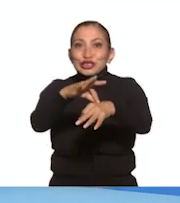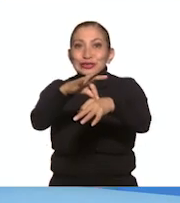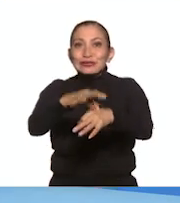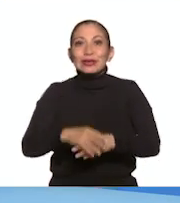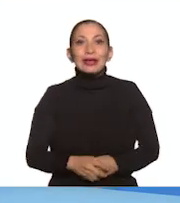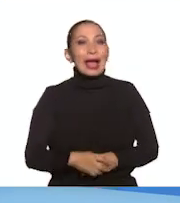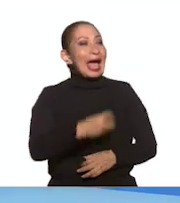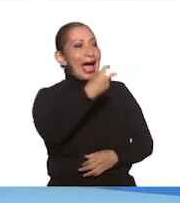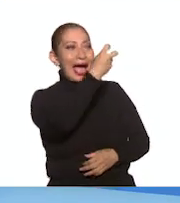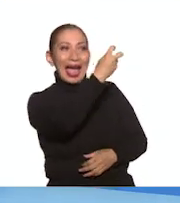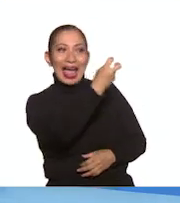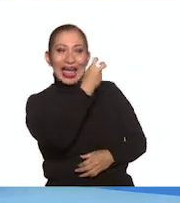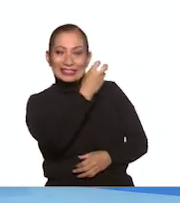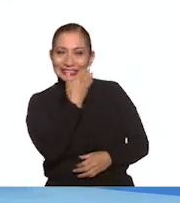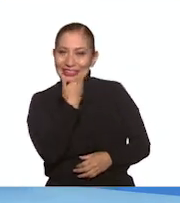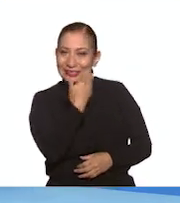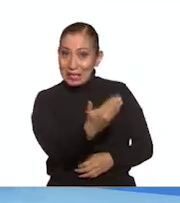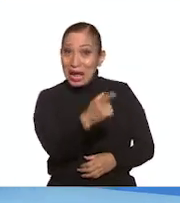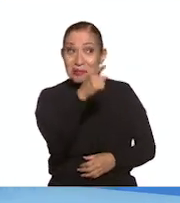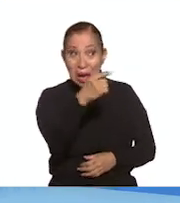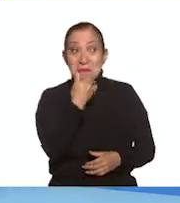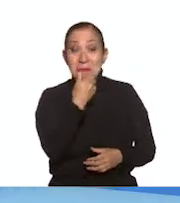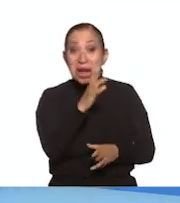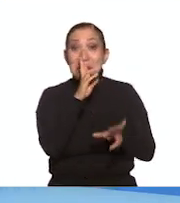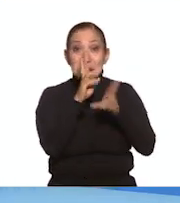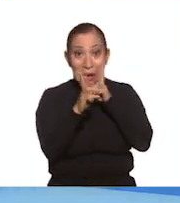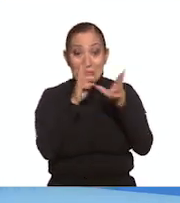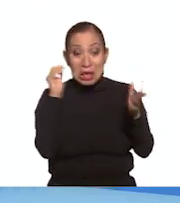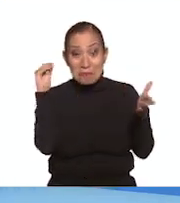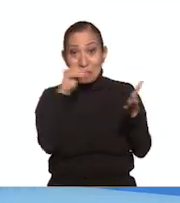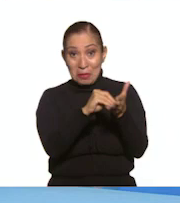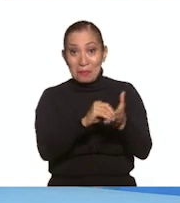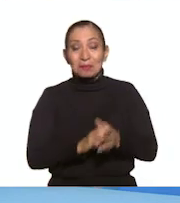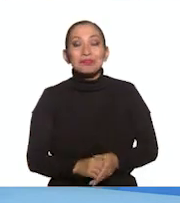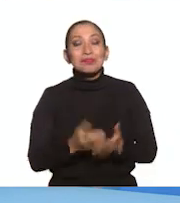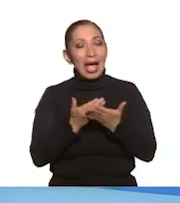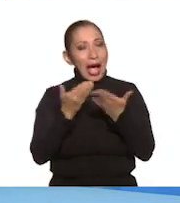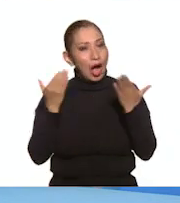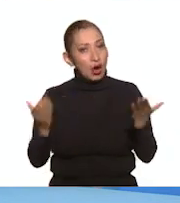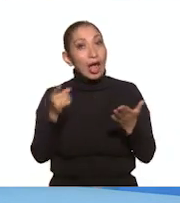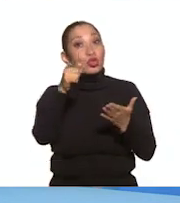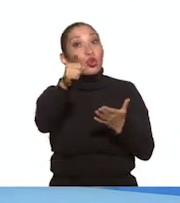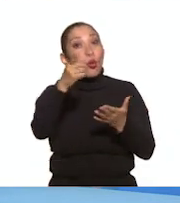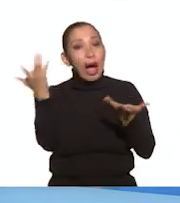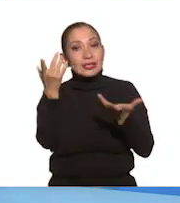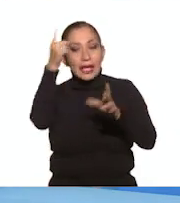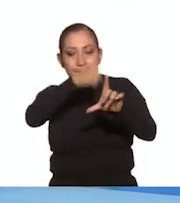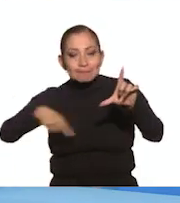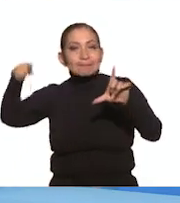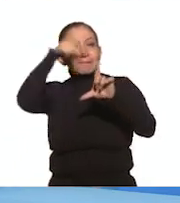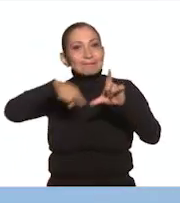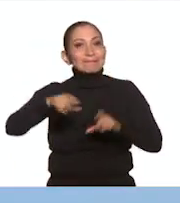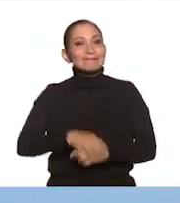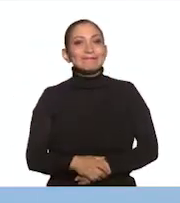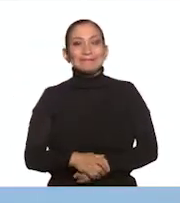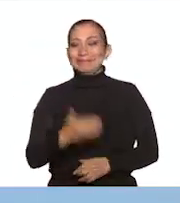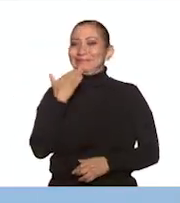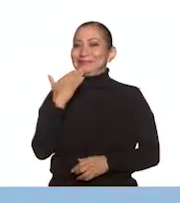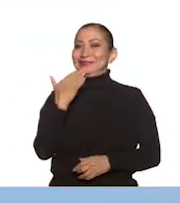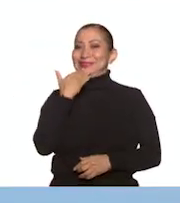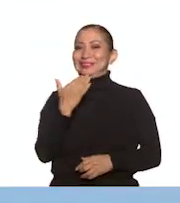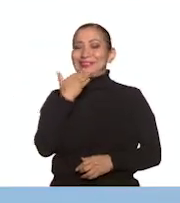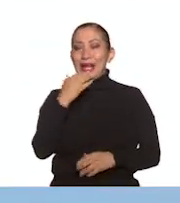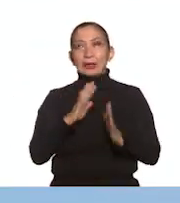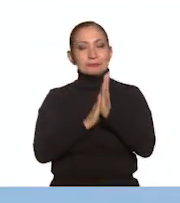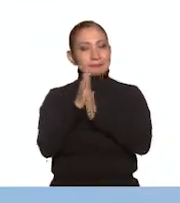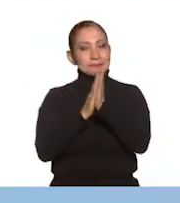presenciales. Exacto, muy bien y muy atinadas tus respuestas, Raulito. Ahora te toca girar a ti la ruleta, amigo. Muy bien.